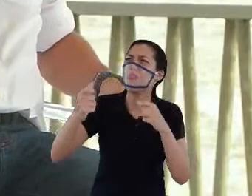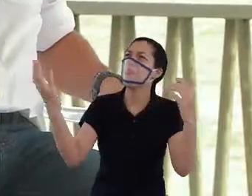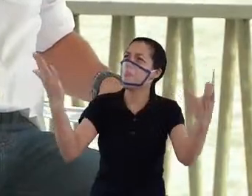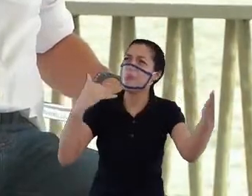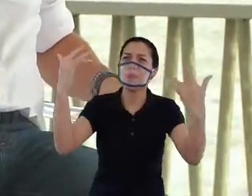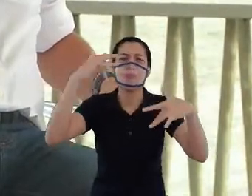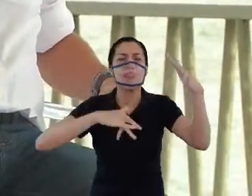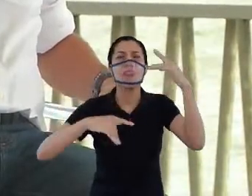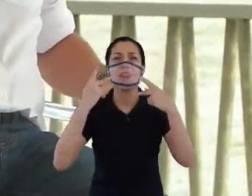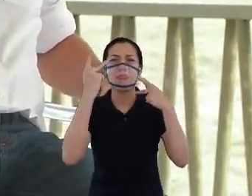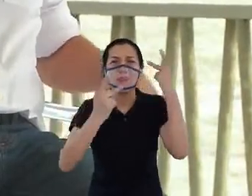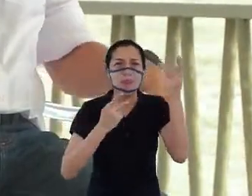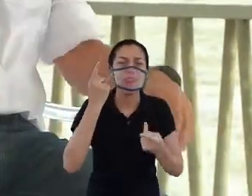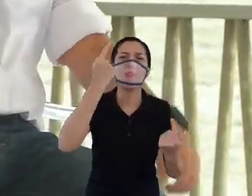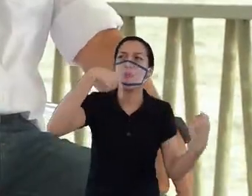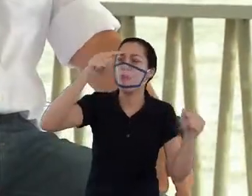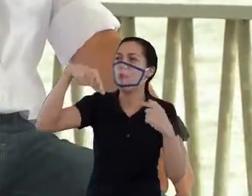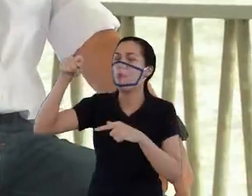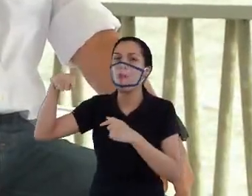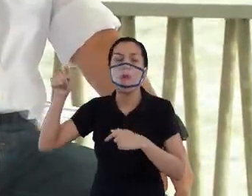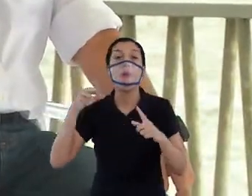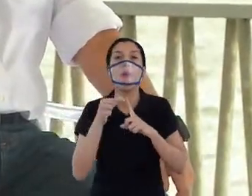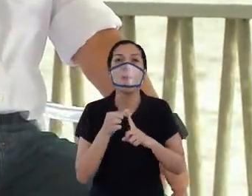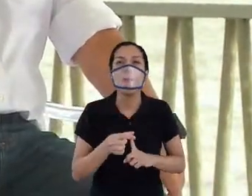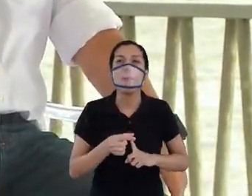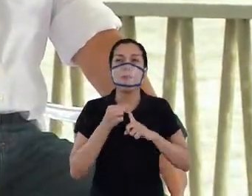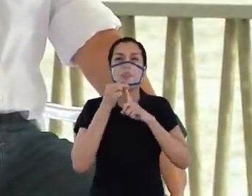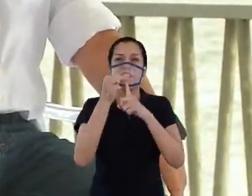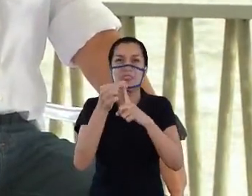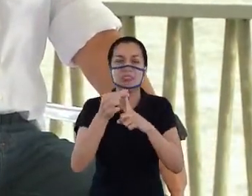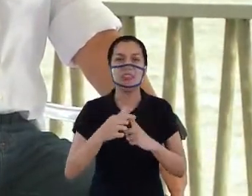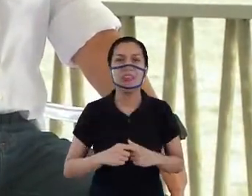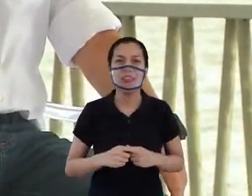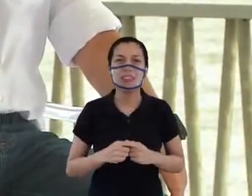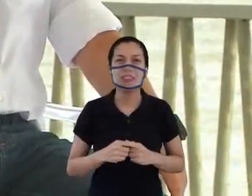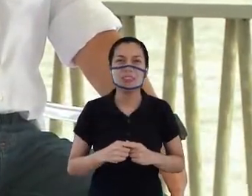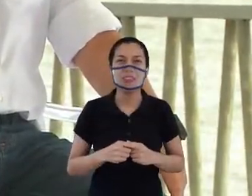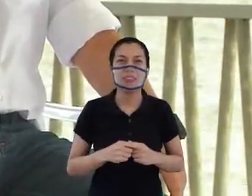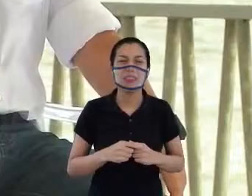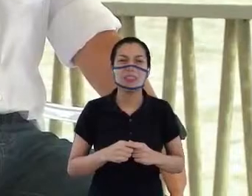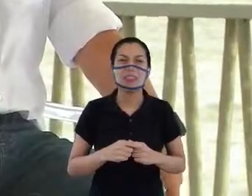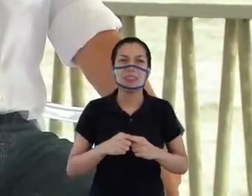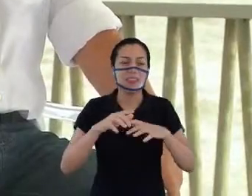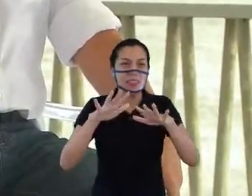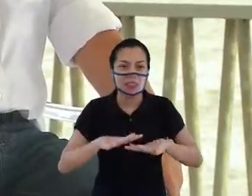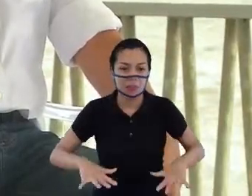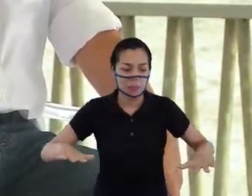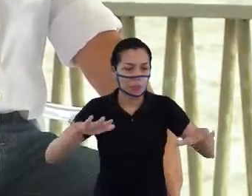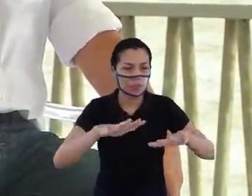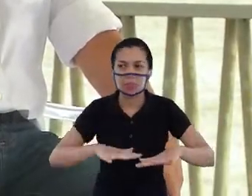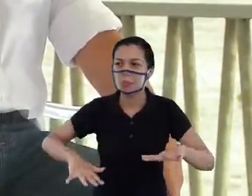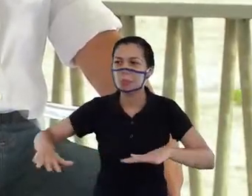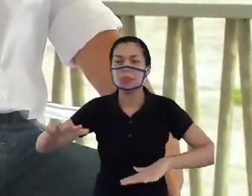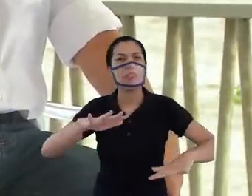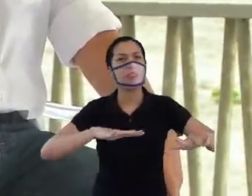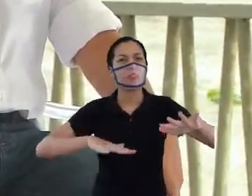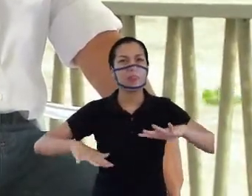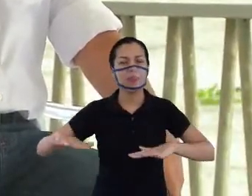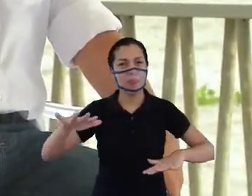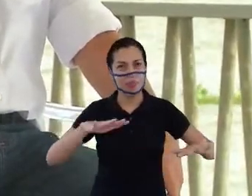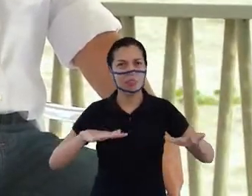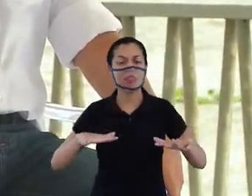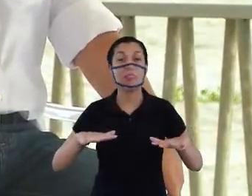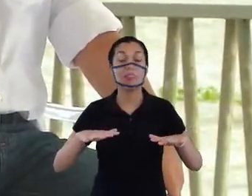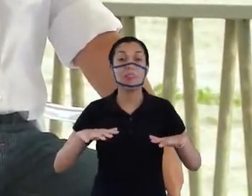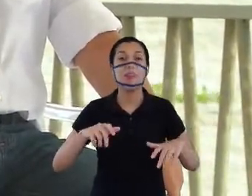El turismo en Barranquilla tiene una particularidad, la gente regresa, y eso no es fácil, Mucha gente quiere ir a muchas partes del mundo, pero